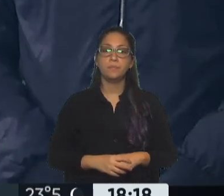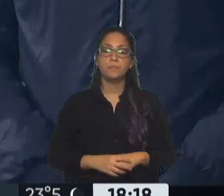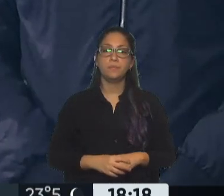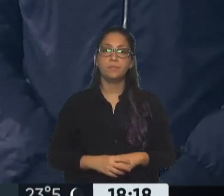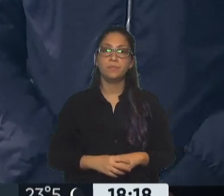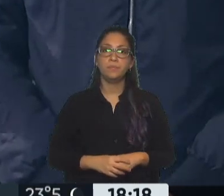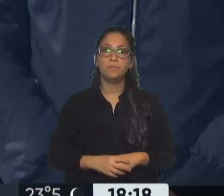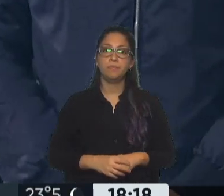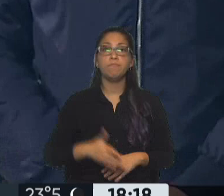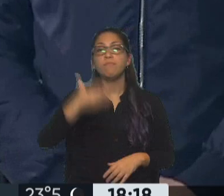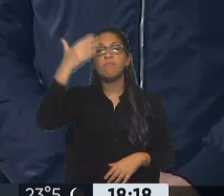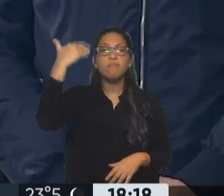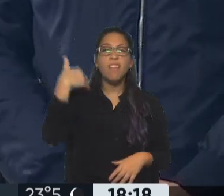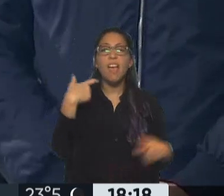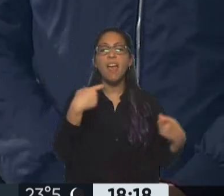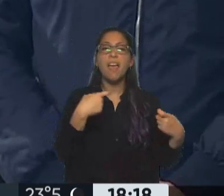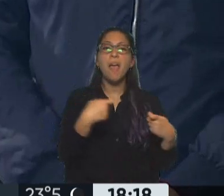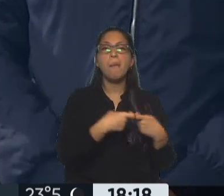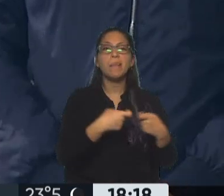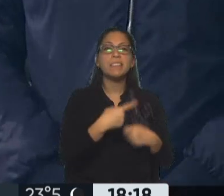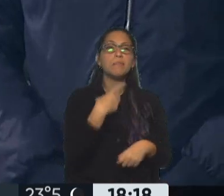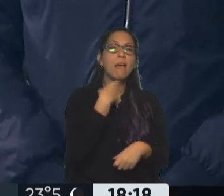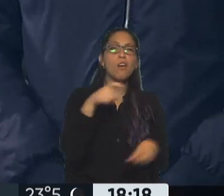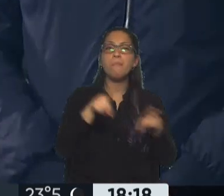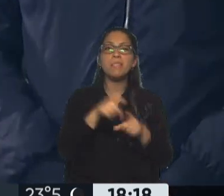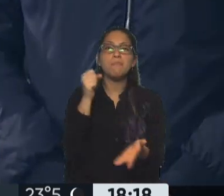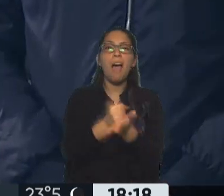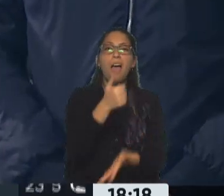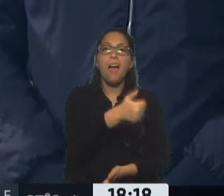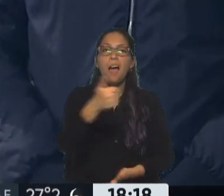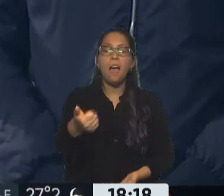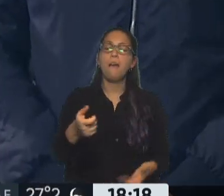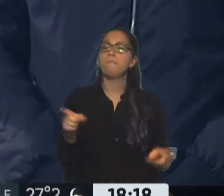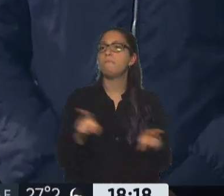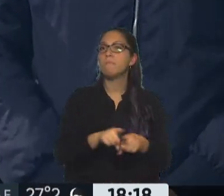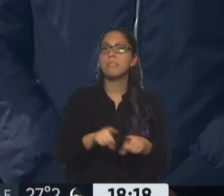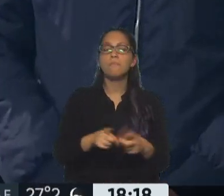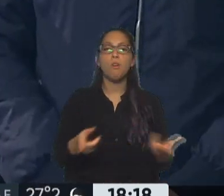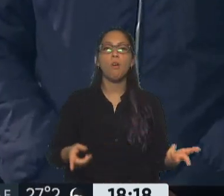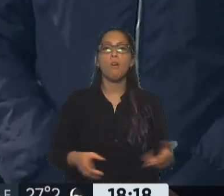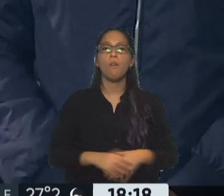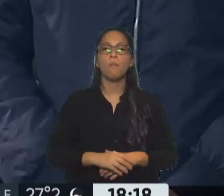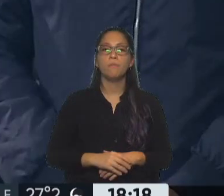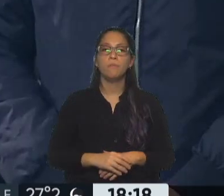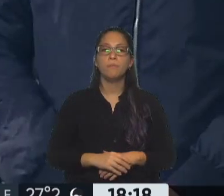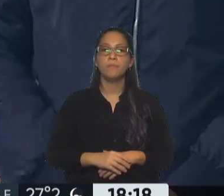era una empresa española igual que Aerolíneas Argentinas, tampoco